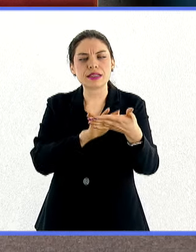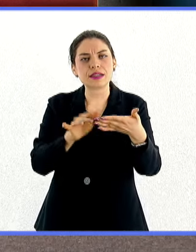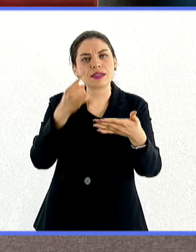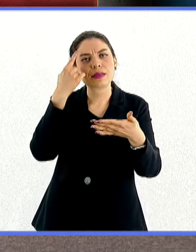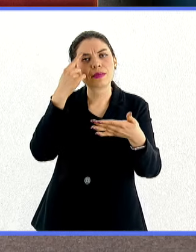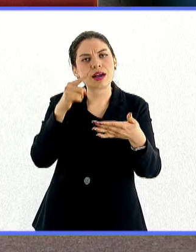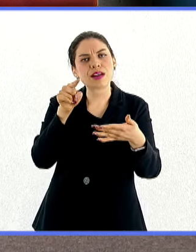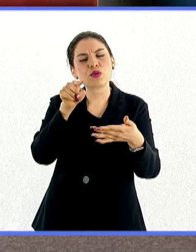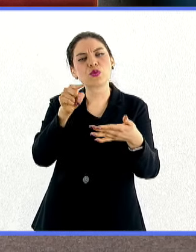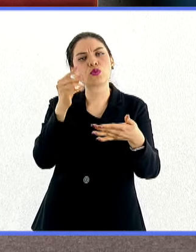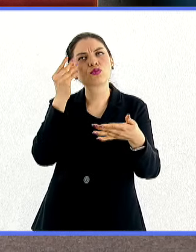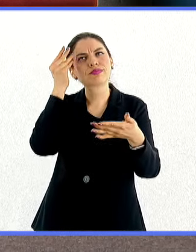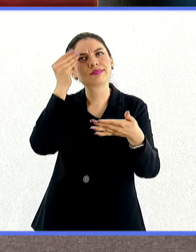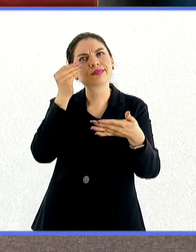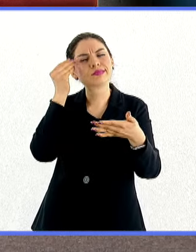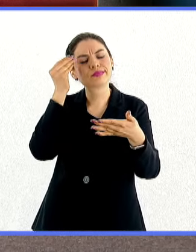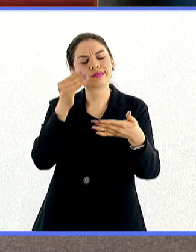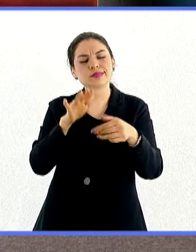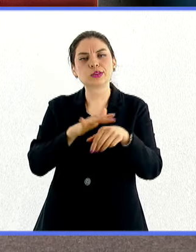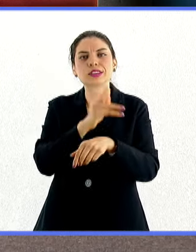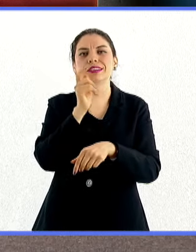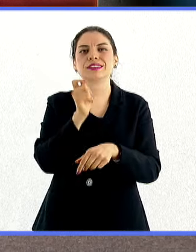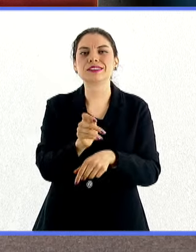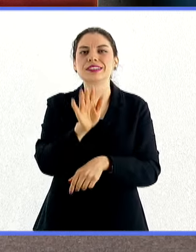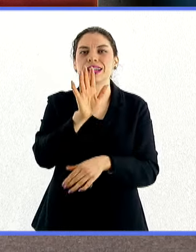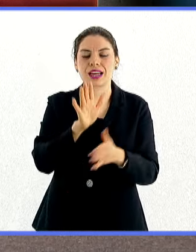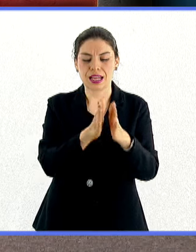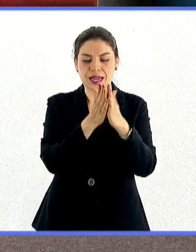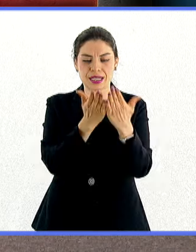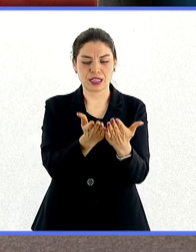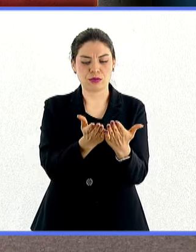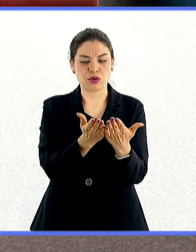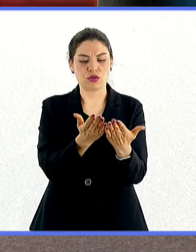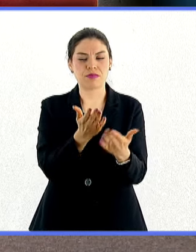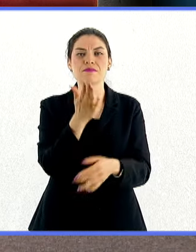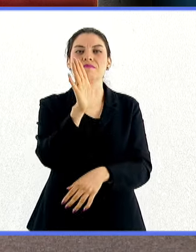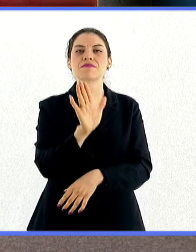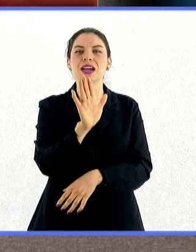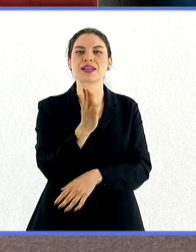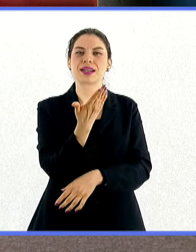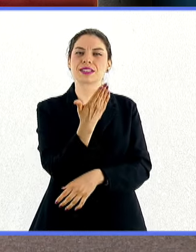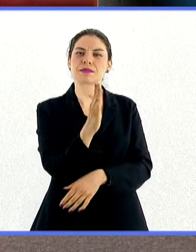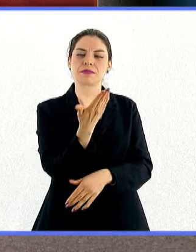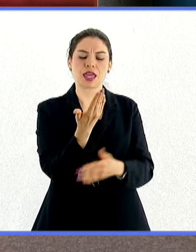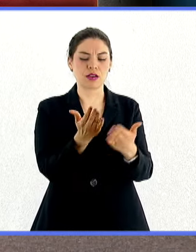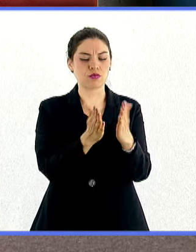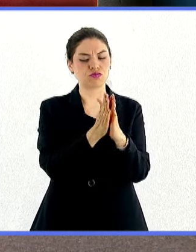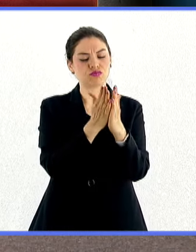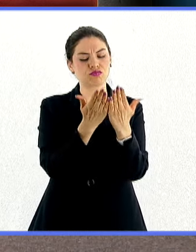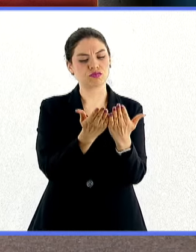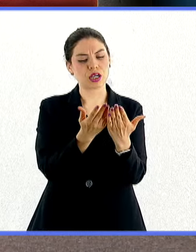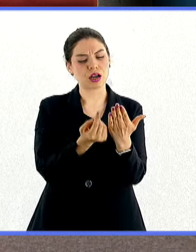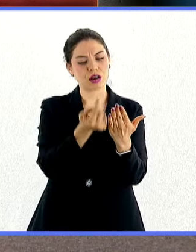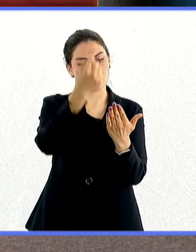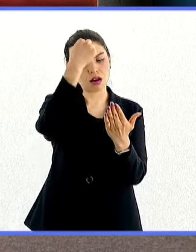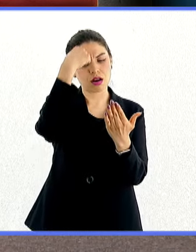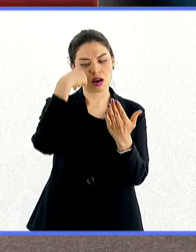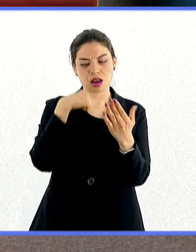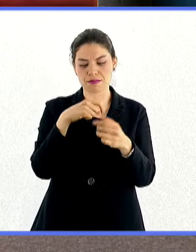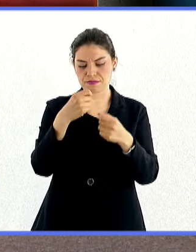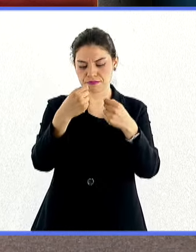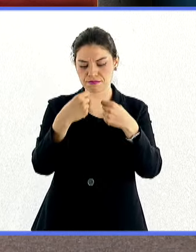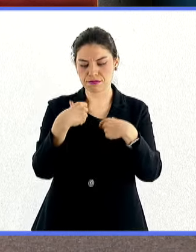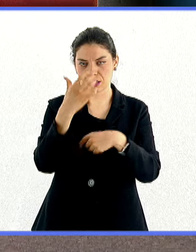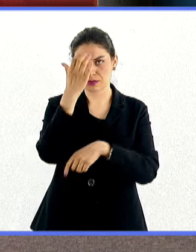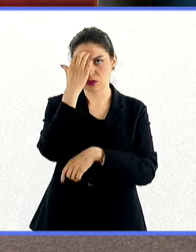un libro es un espejo que te permite verte por dentro, ¿no? y conocerte a ti mismo. Y con esta